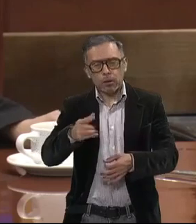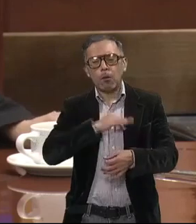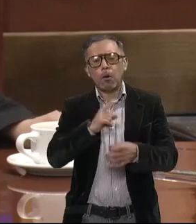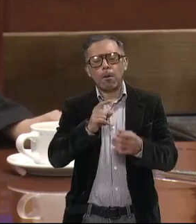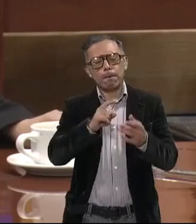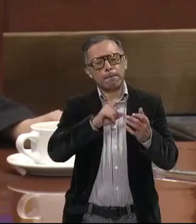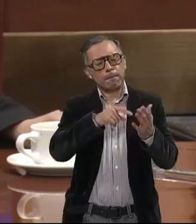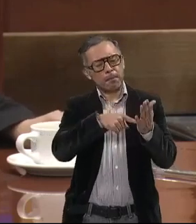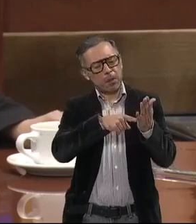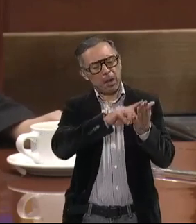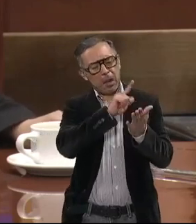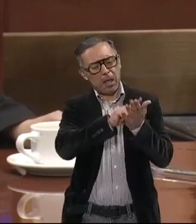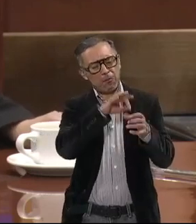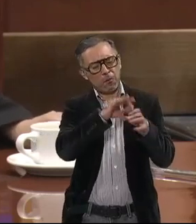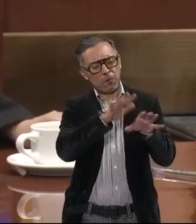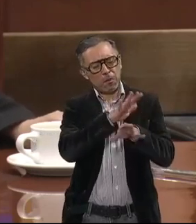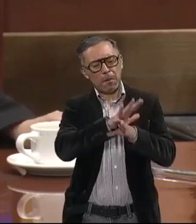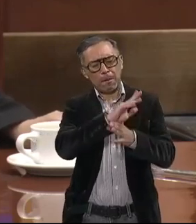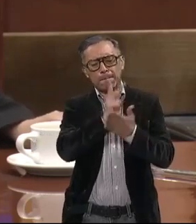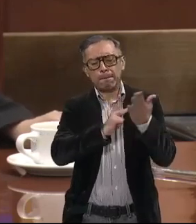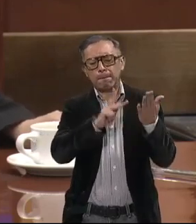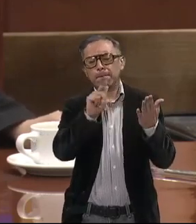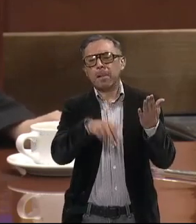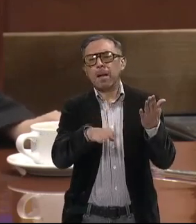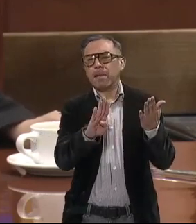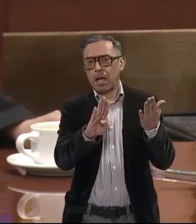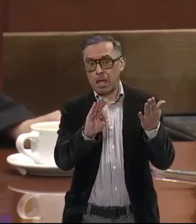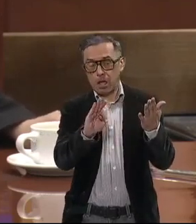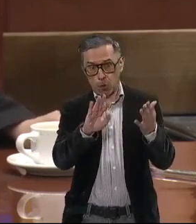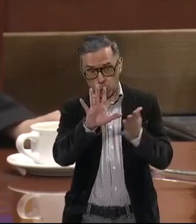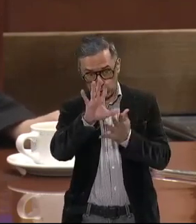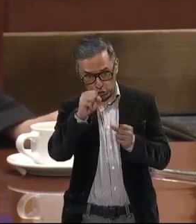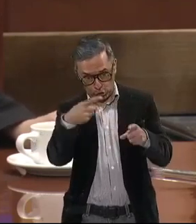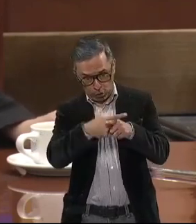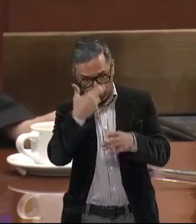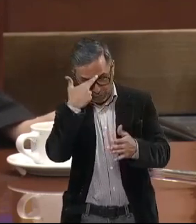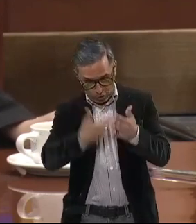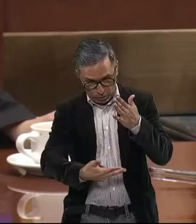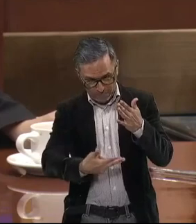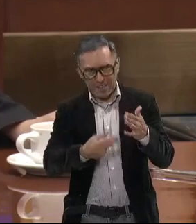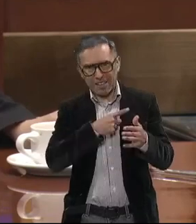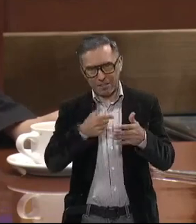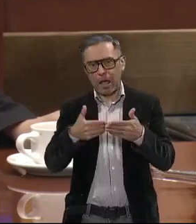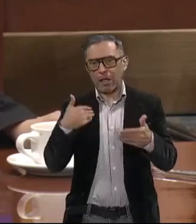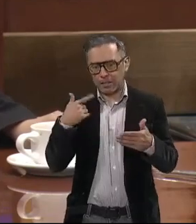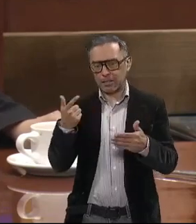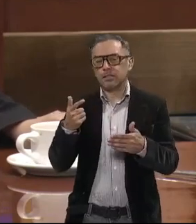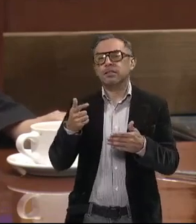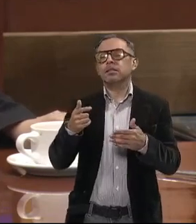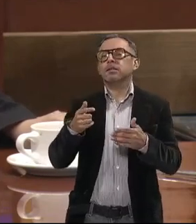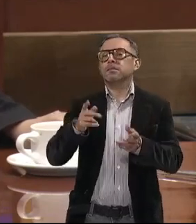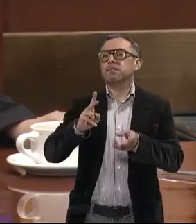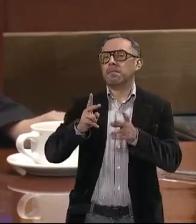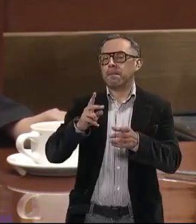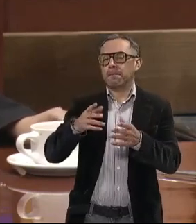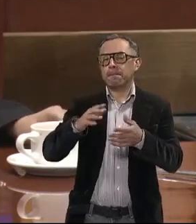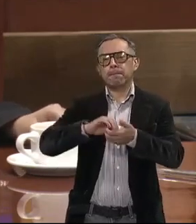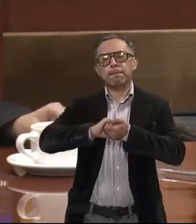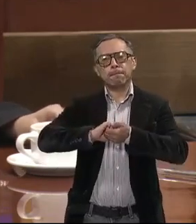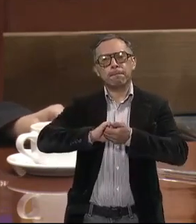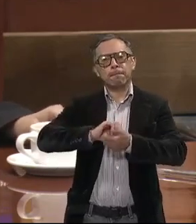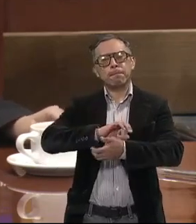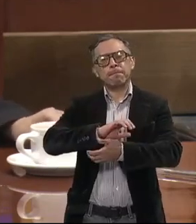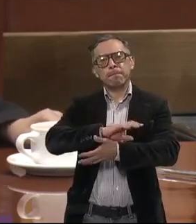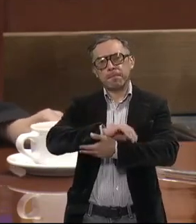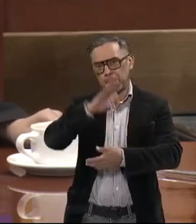inconstitucional, debieron de haberse amparado en la reforma del Pacto por México de Peña Nieto en el 2014,